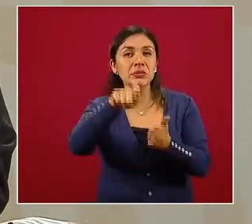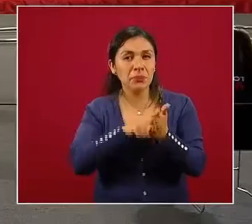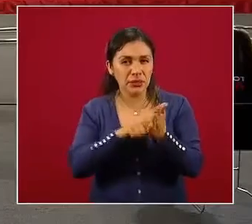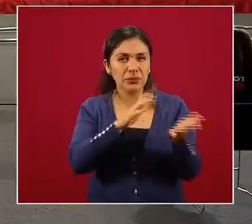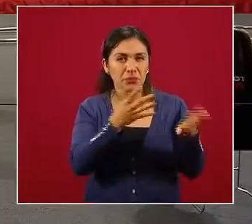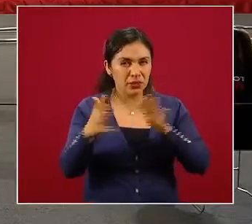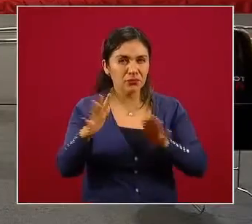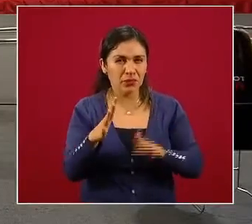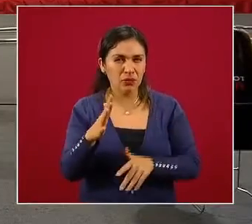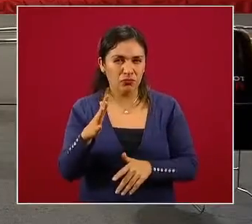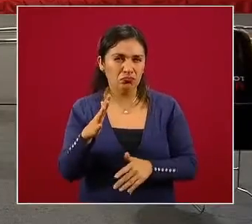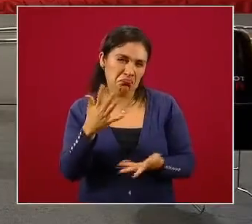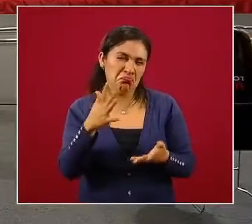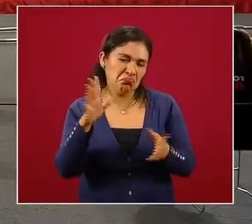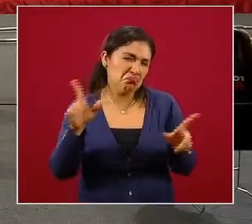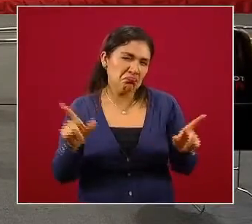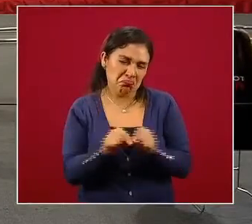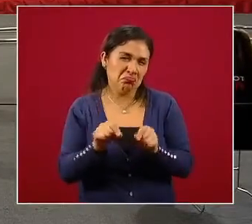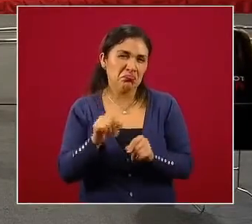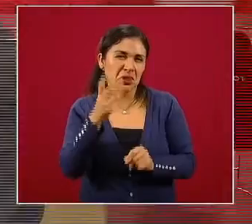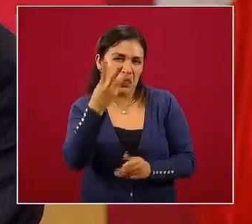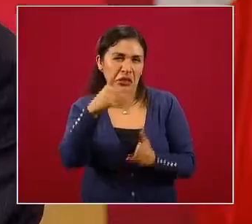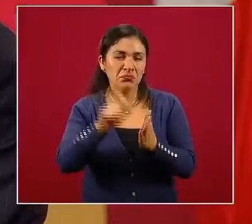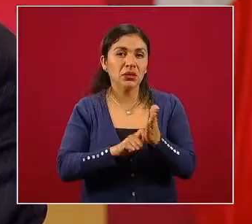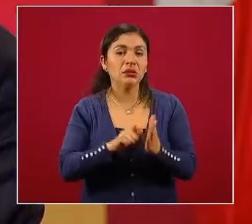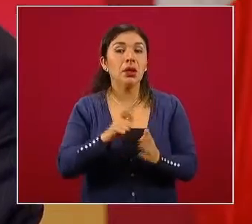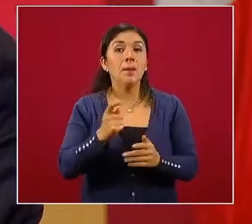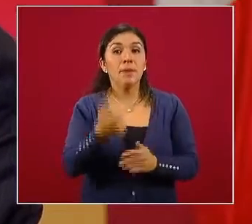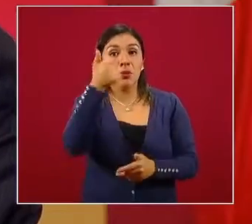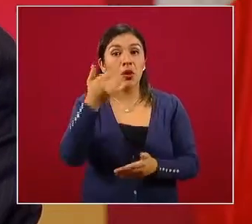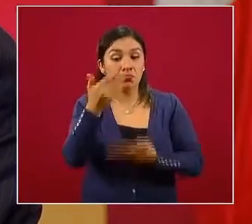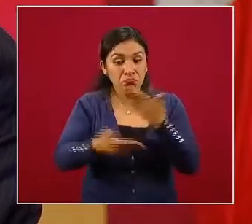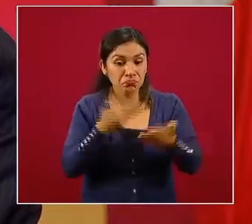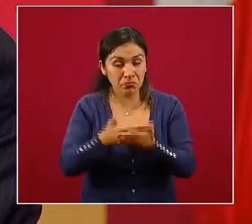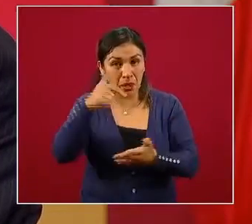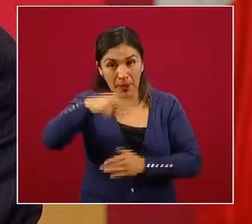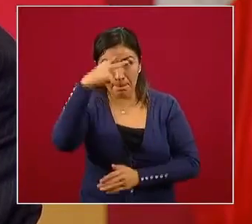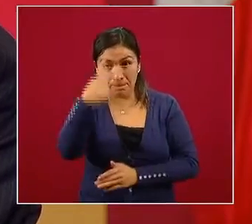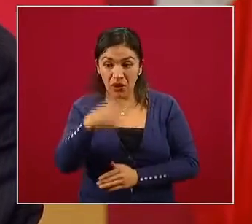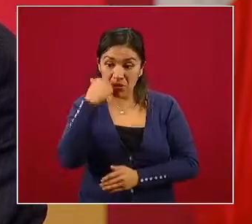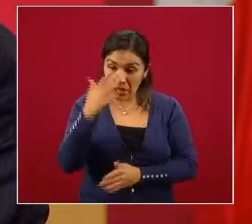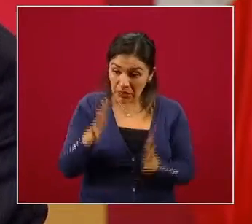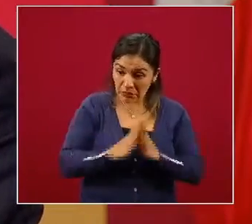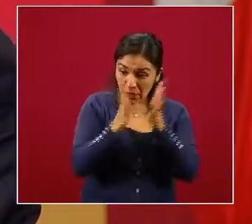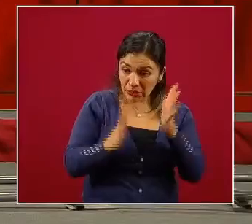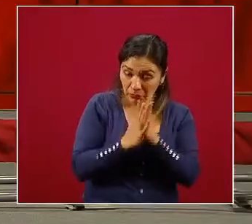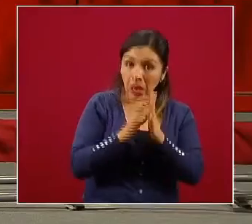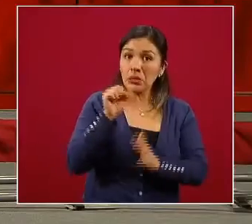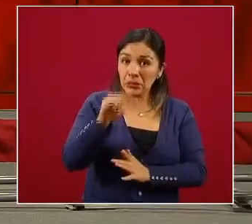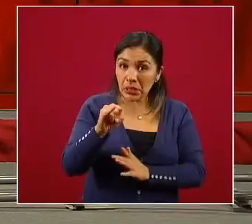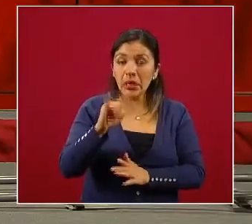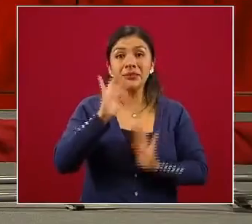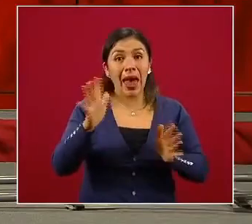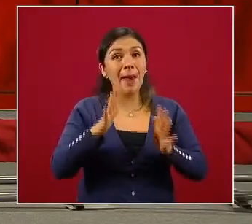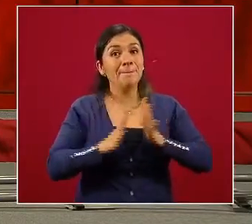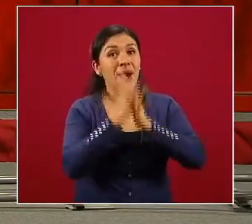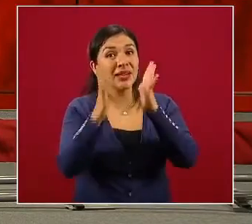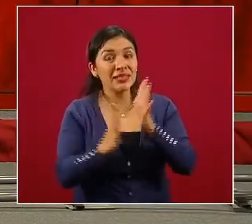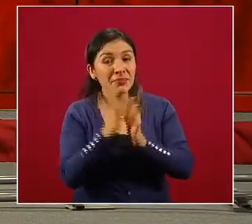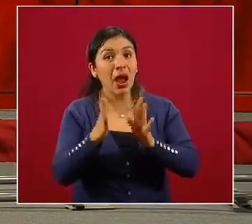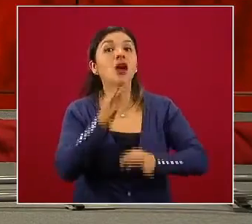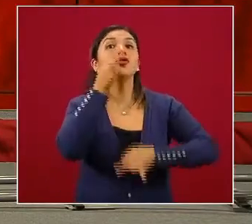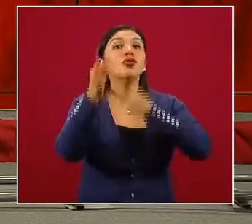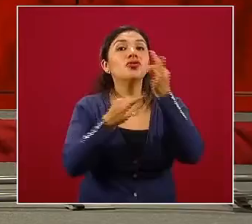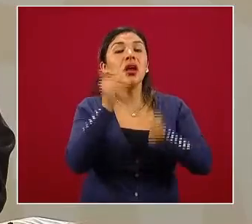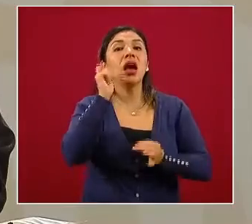meses, términos gruesos, desde que se planteó a México participar hasta que se participó y que salieron